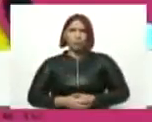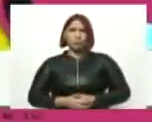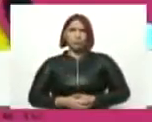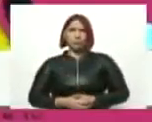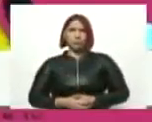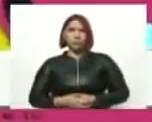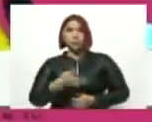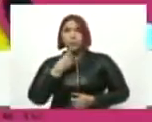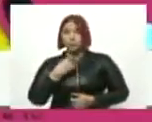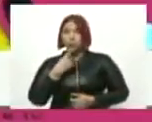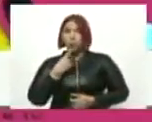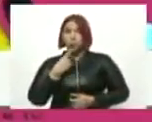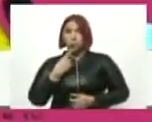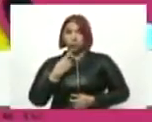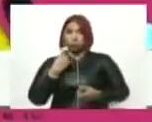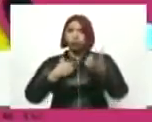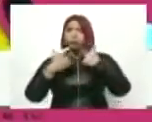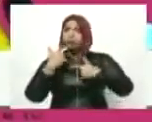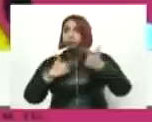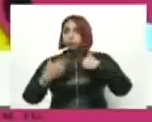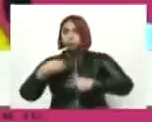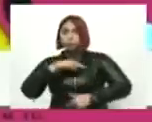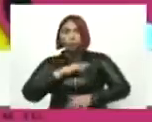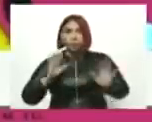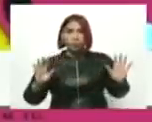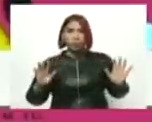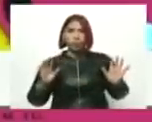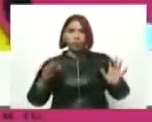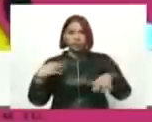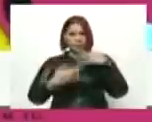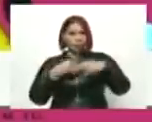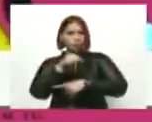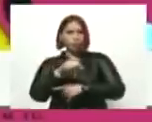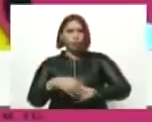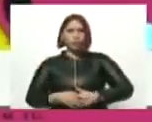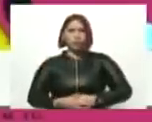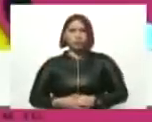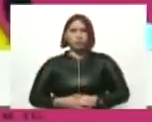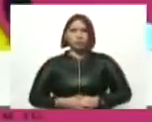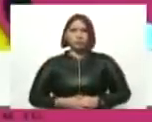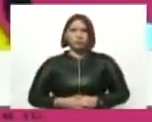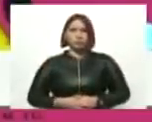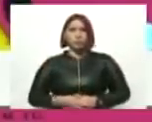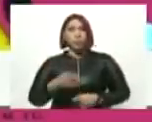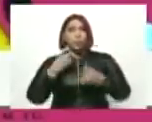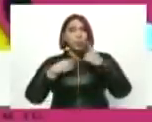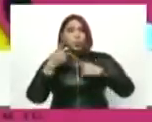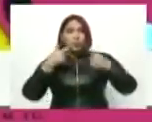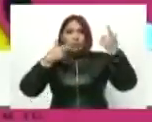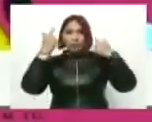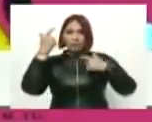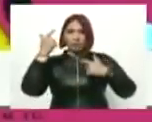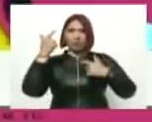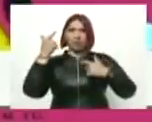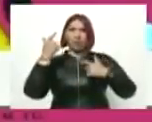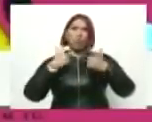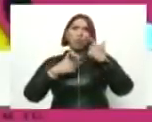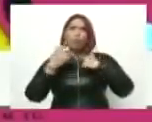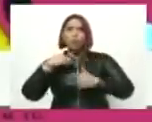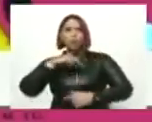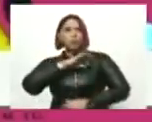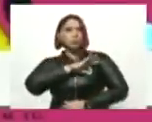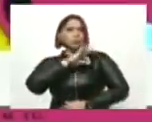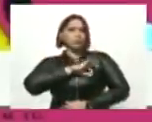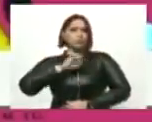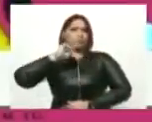El rojo no es el color nuestro, es el color de la revolución, es el color de Chávez, es el color de nuestro